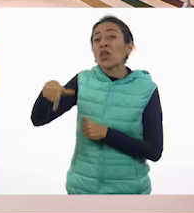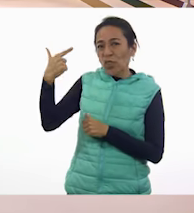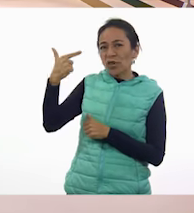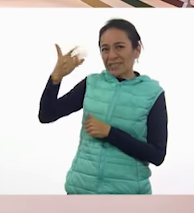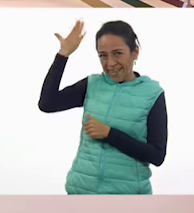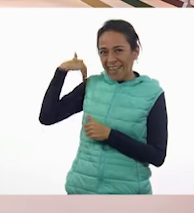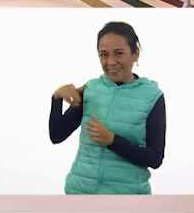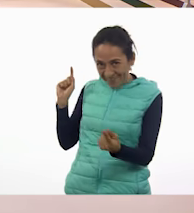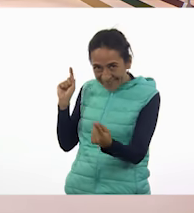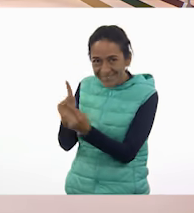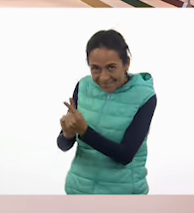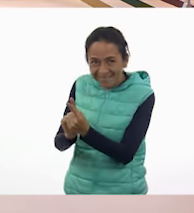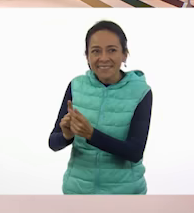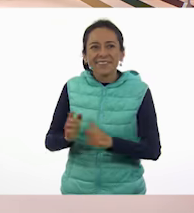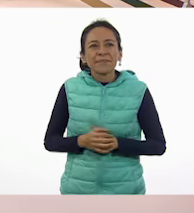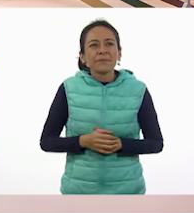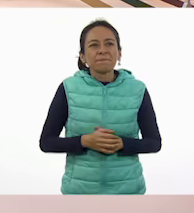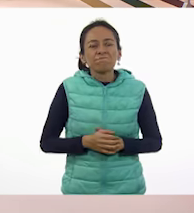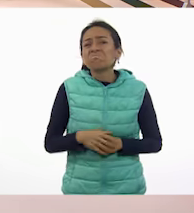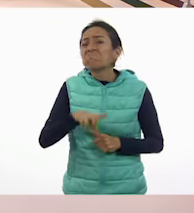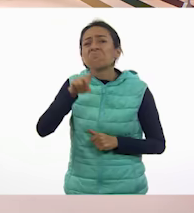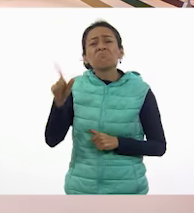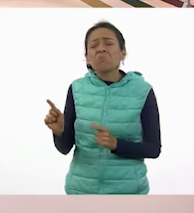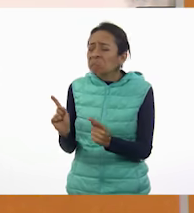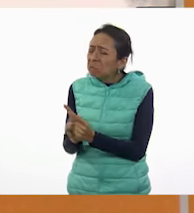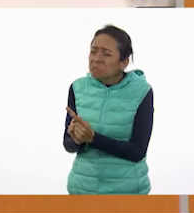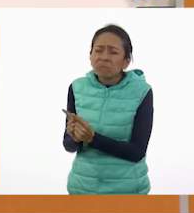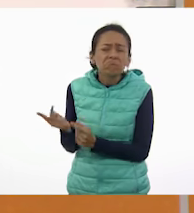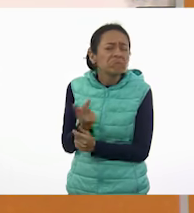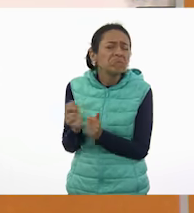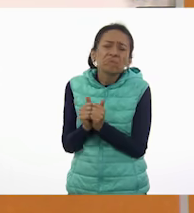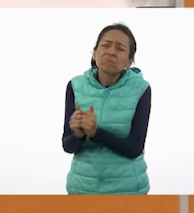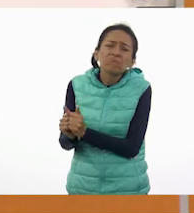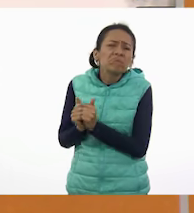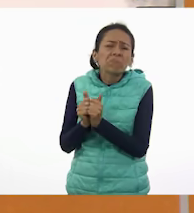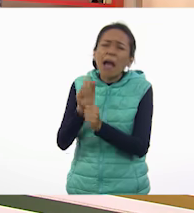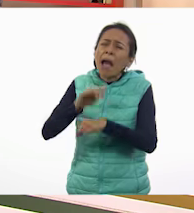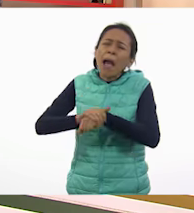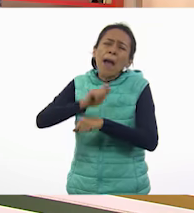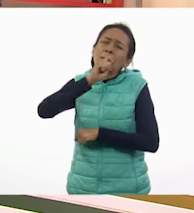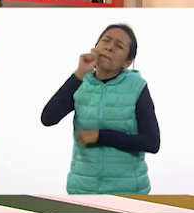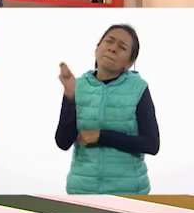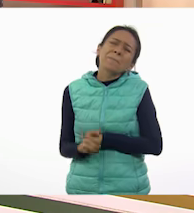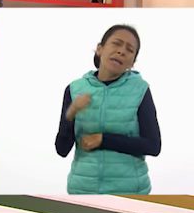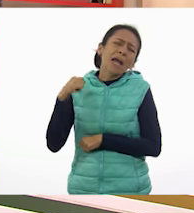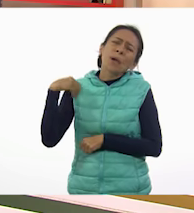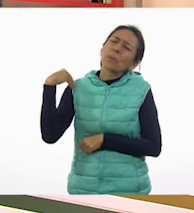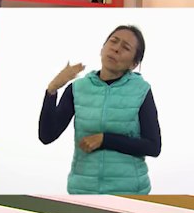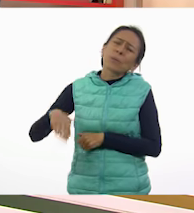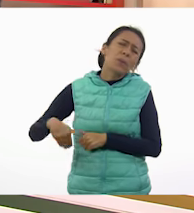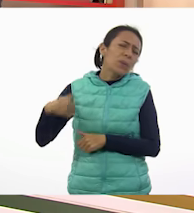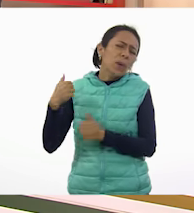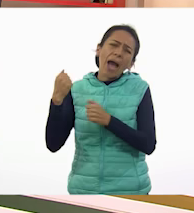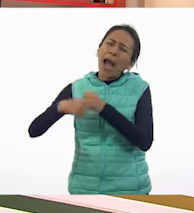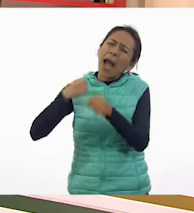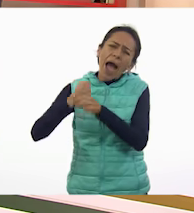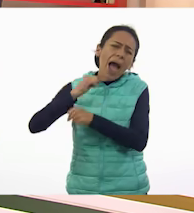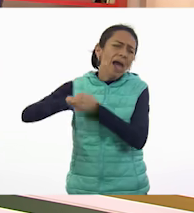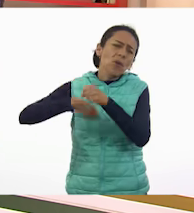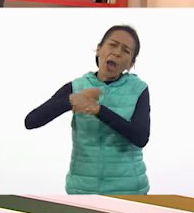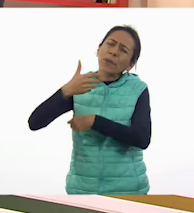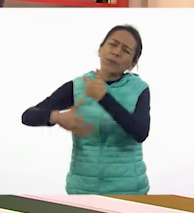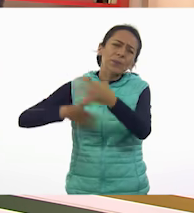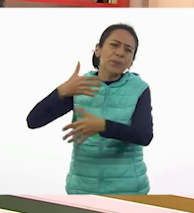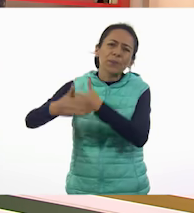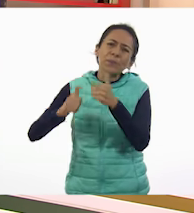escribirnos cartas, y así mantuvimos nuestra amistad por muchísimos años. ¿Cómo la ves? Ay, y cartas así, escritas con